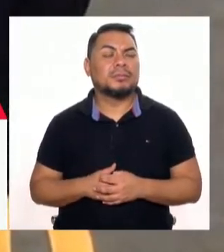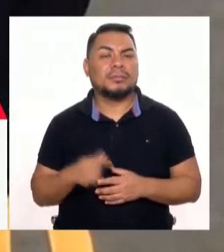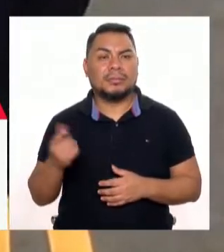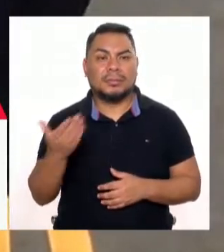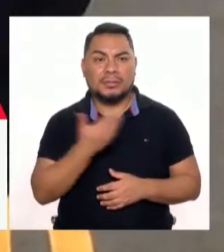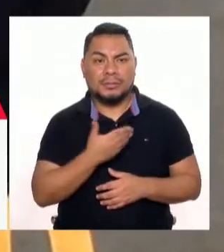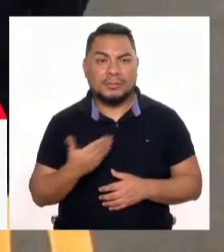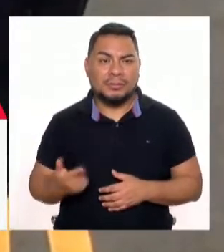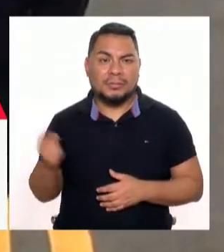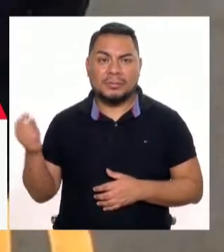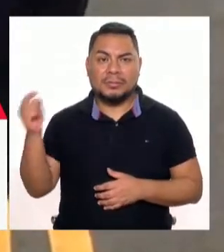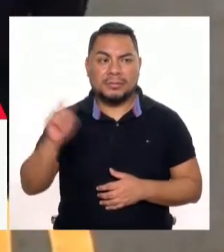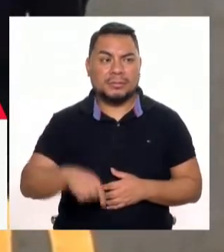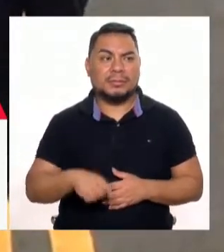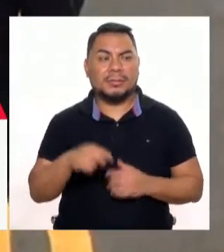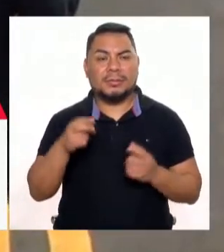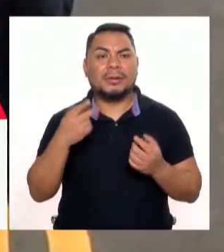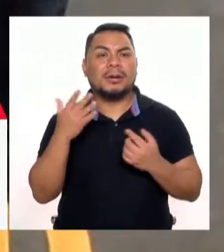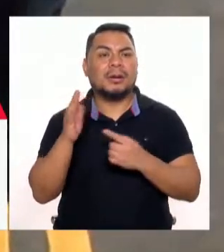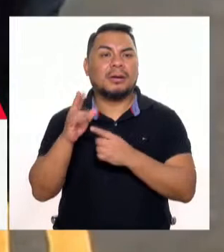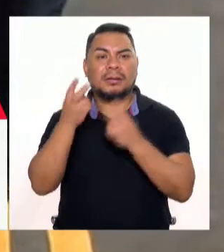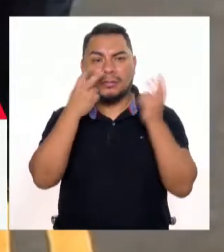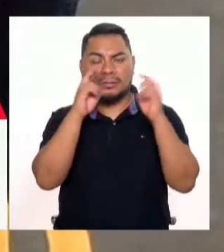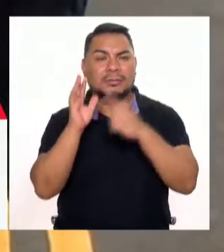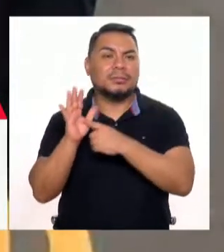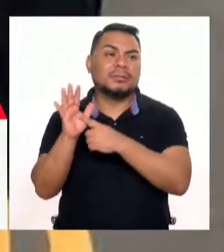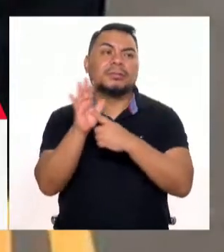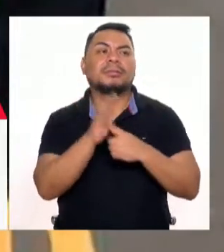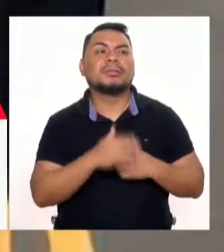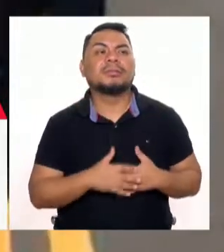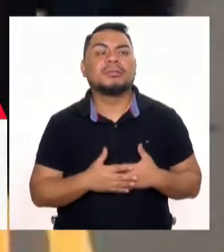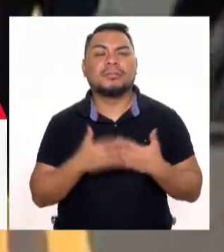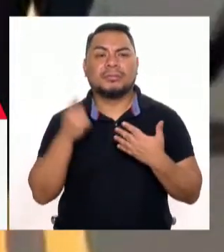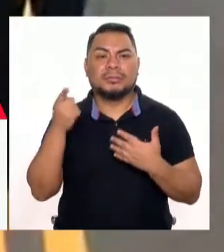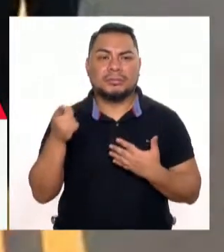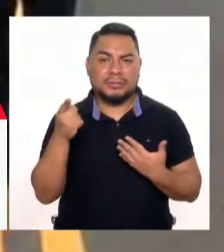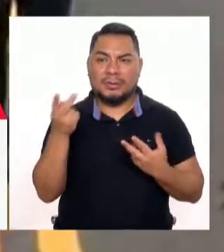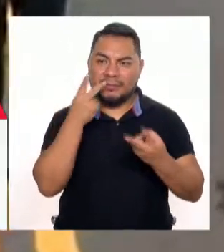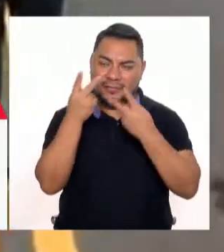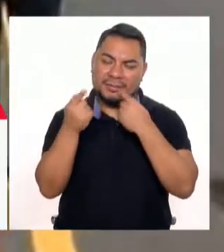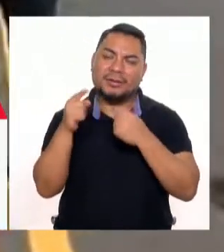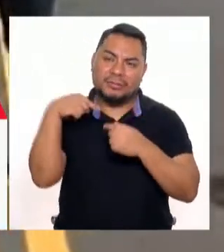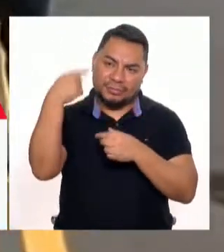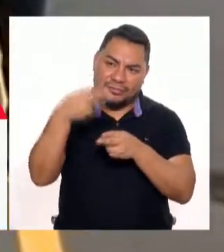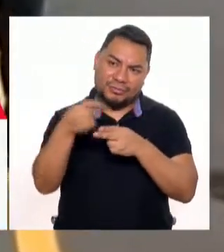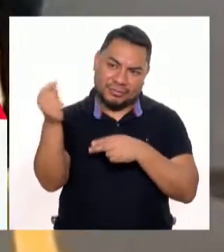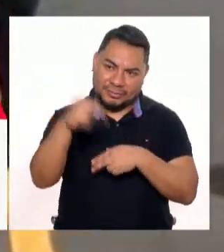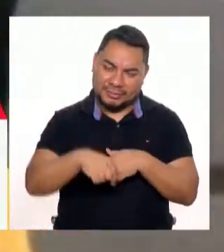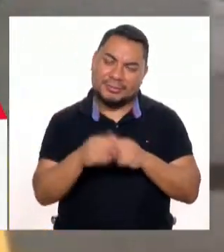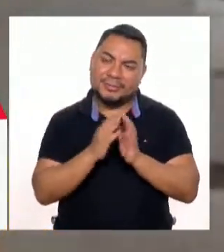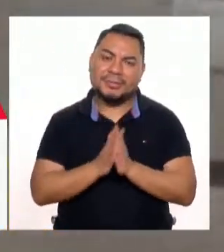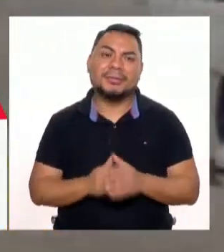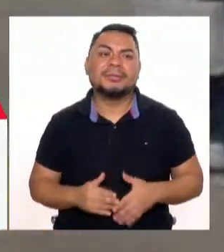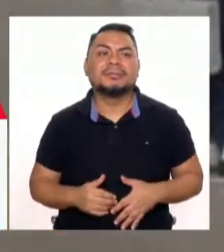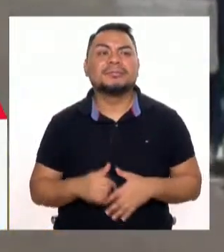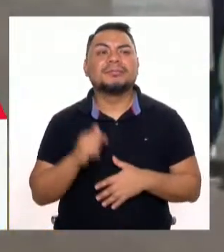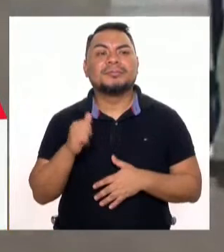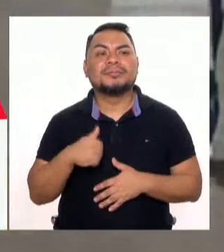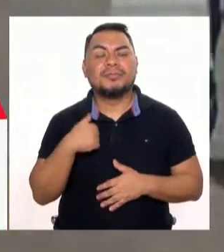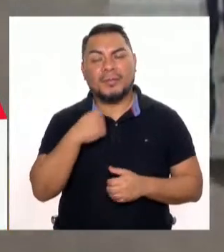Expo amazónica cuando nos visite Dónde está su camisa de nuestra presidenta presidenta hoy el compromiso con usted